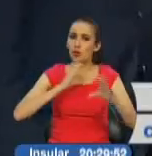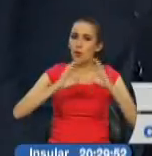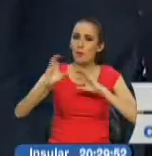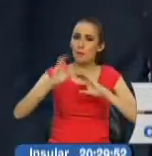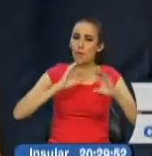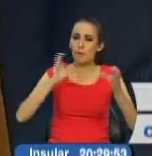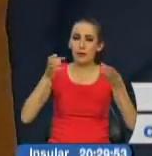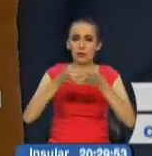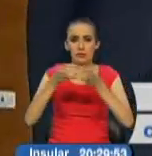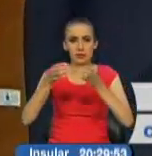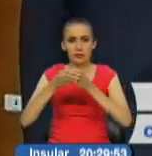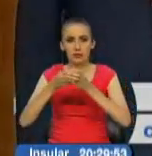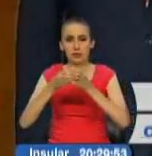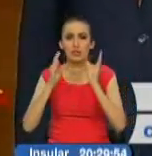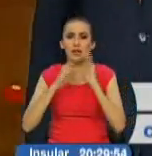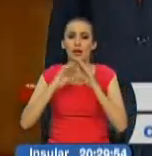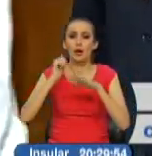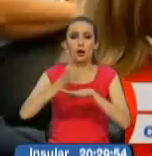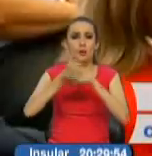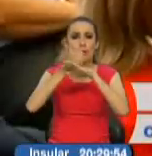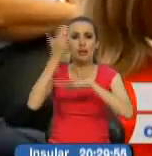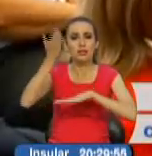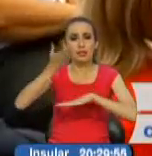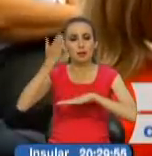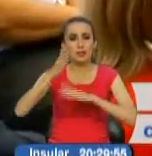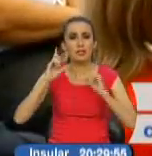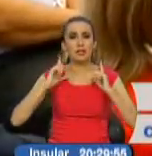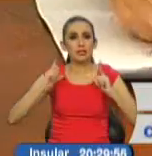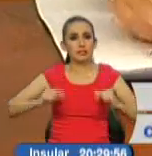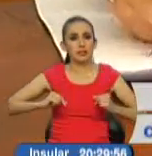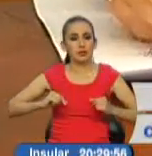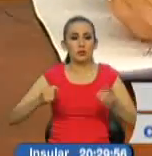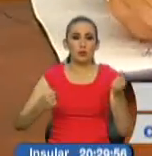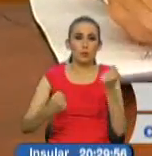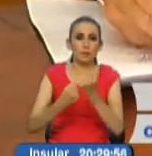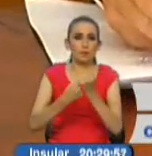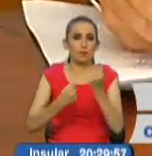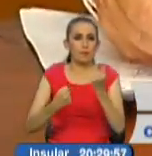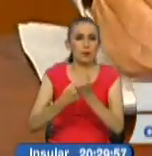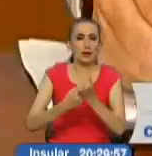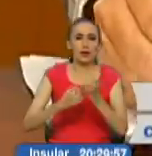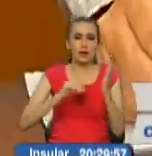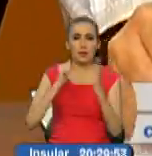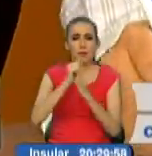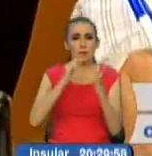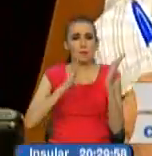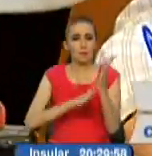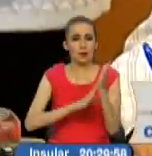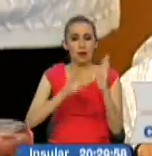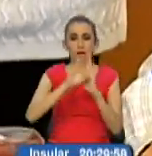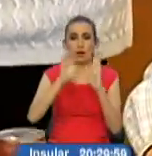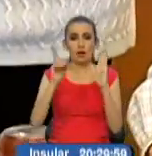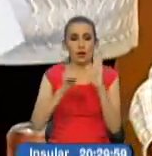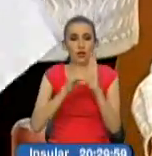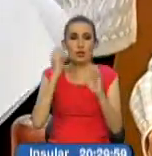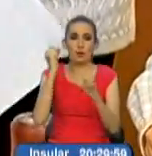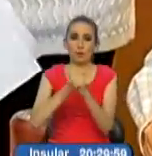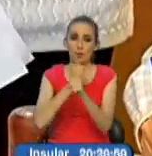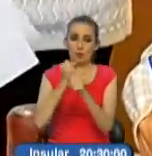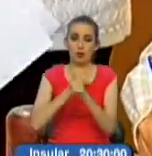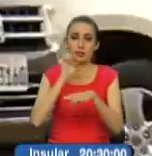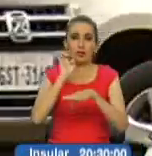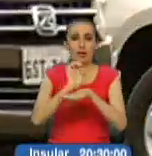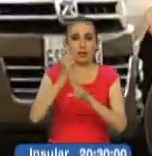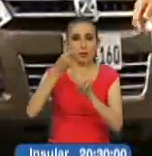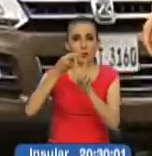centrales sindicales, gremios de maestros y de la salud para consolidar lo que será el proyecto de Código Integral Laboral.